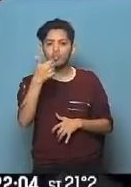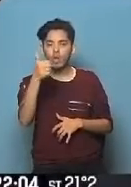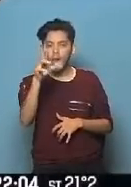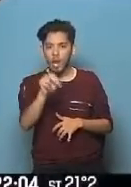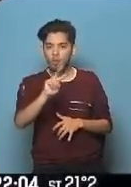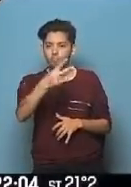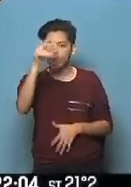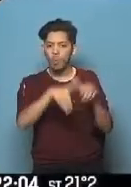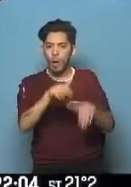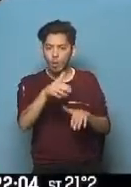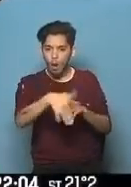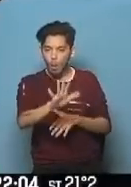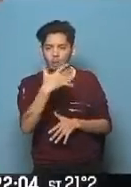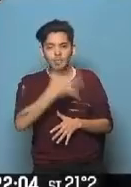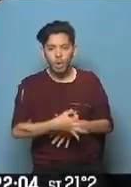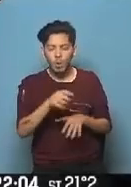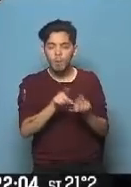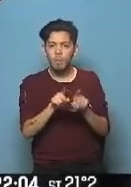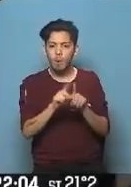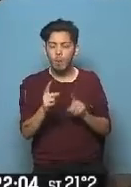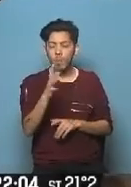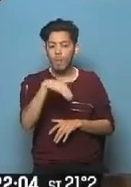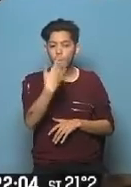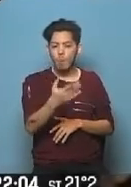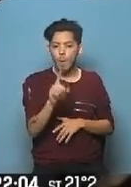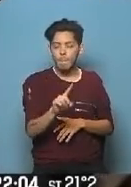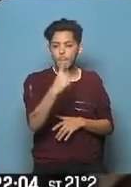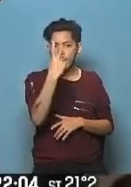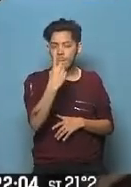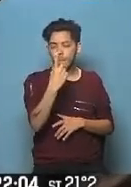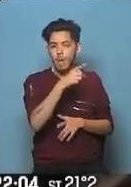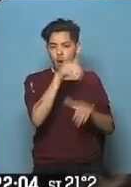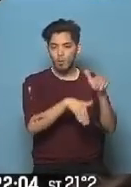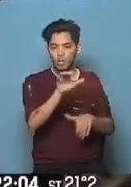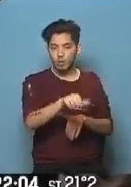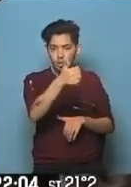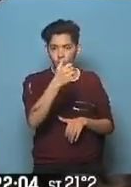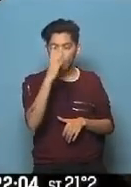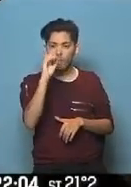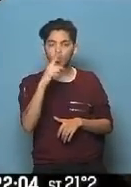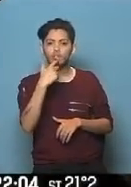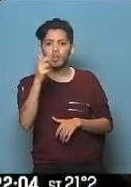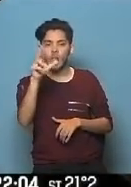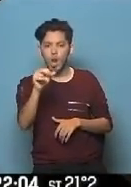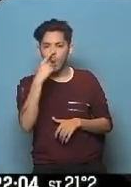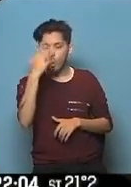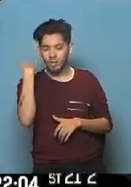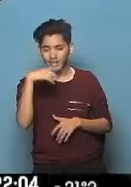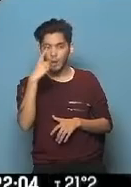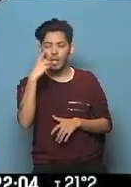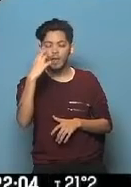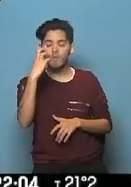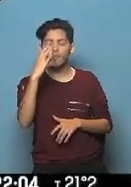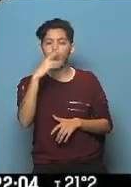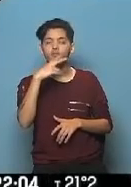al balotaje tras un triunfo en primera vuelta el próximo 7 de octubre del exmilitar. El último sondeo de Ibope